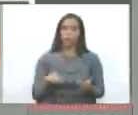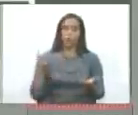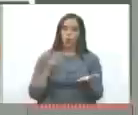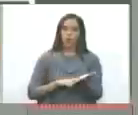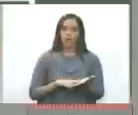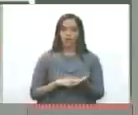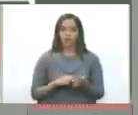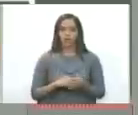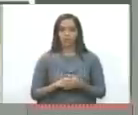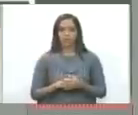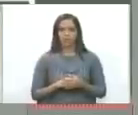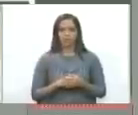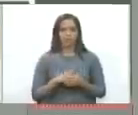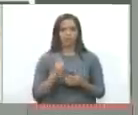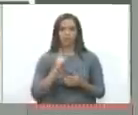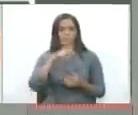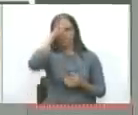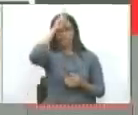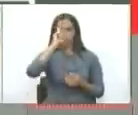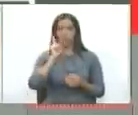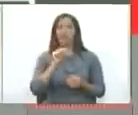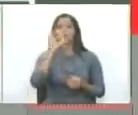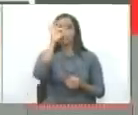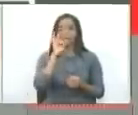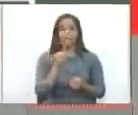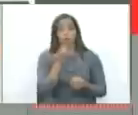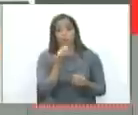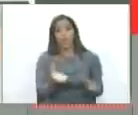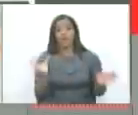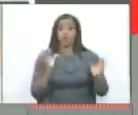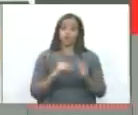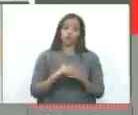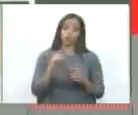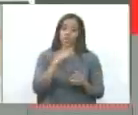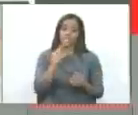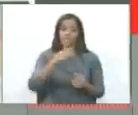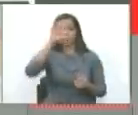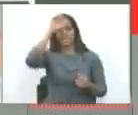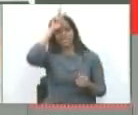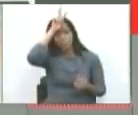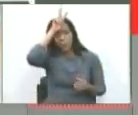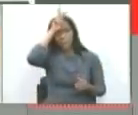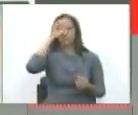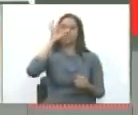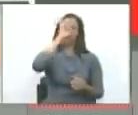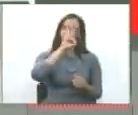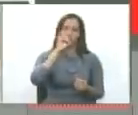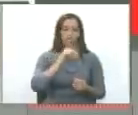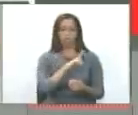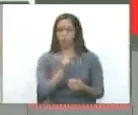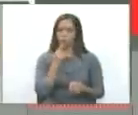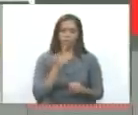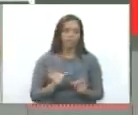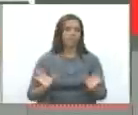no, presidente, por Porky fue. Bueno, no vuelvo a decirle imbécil ni Porky. No vuelvo a decirle.